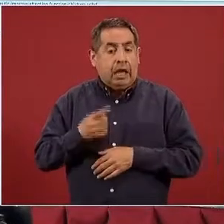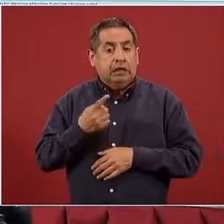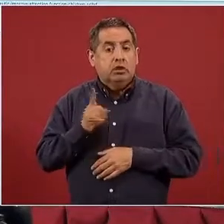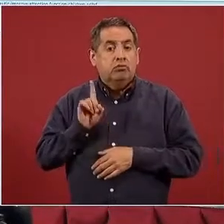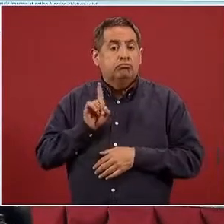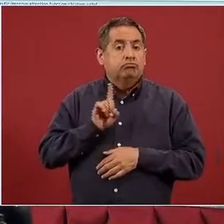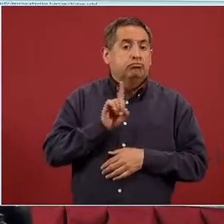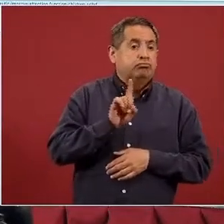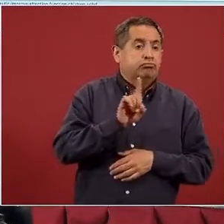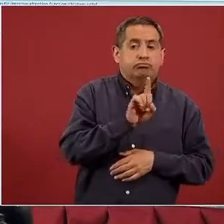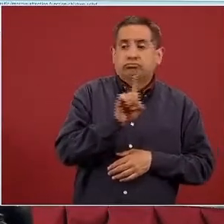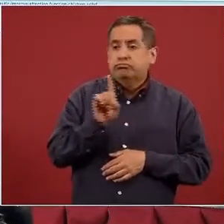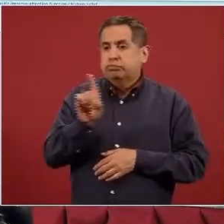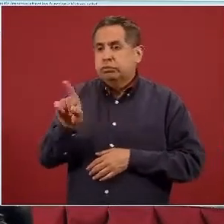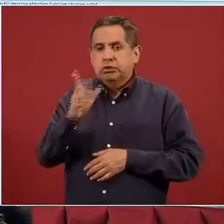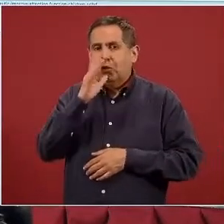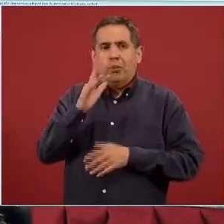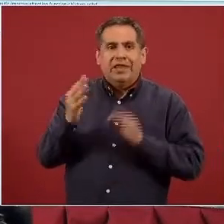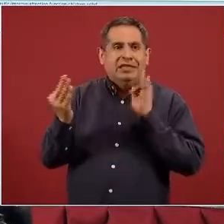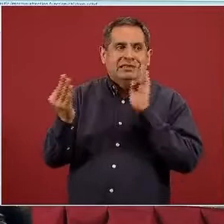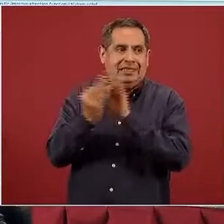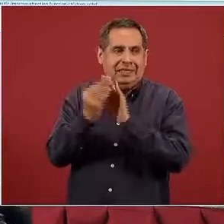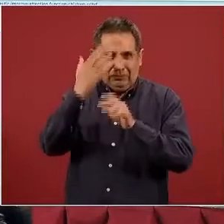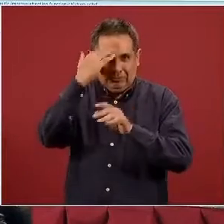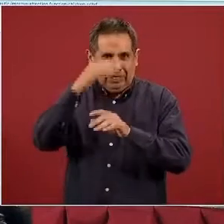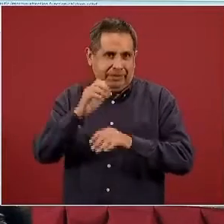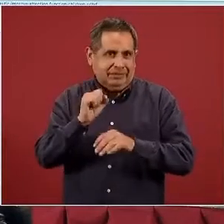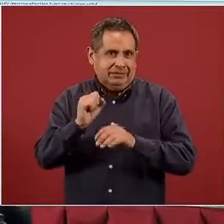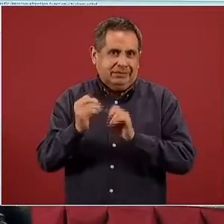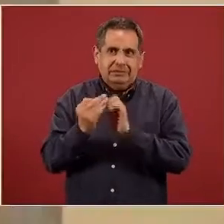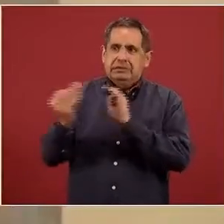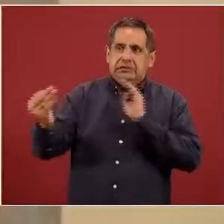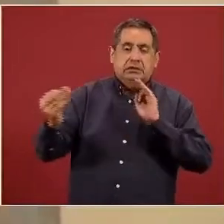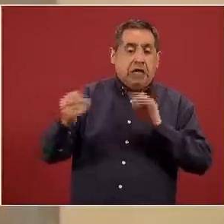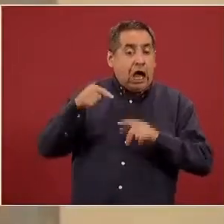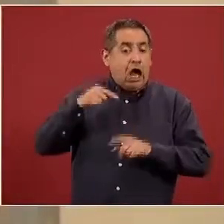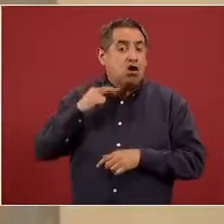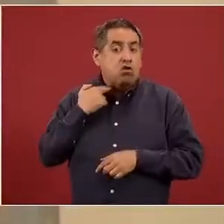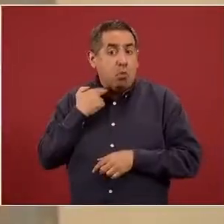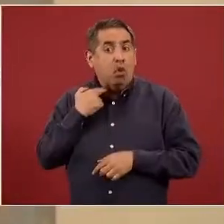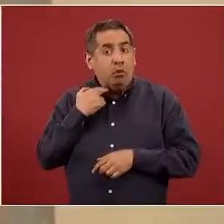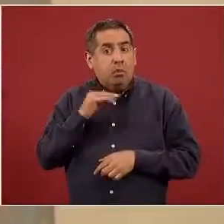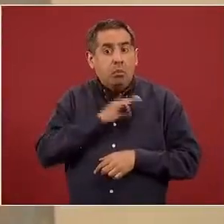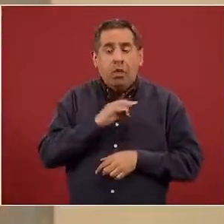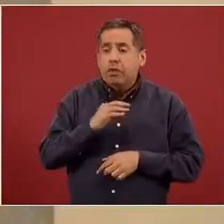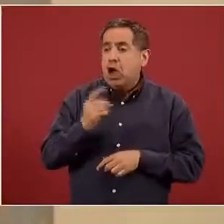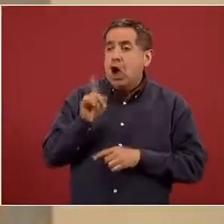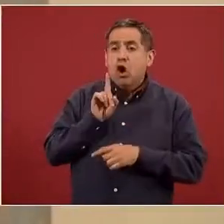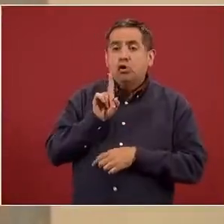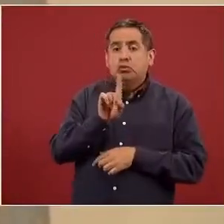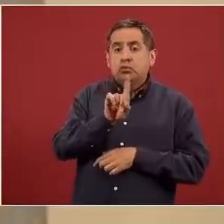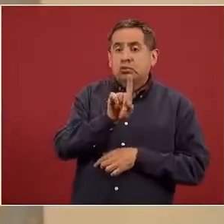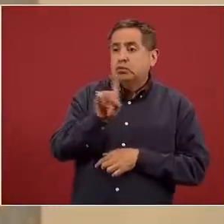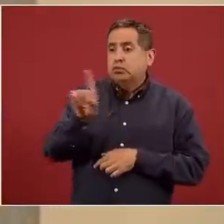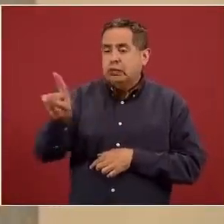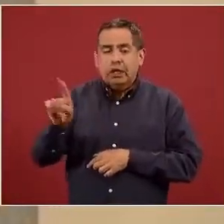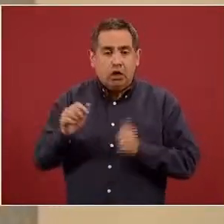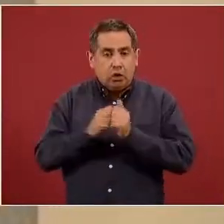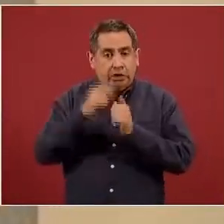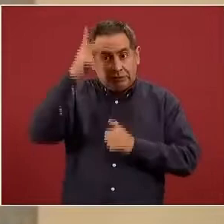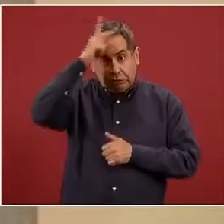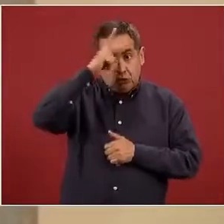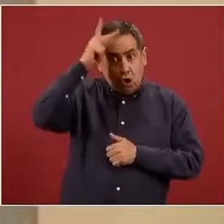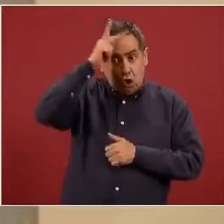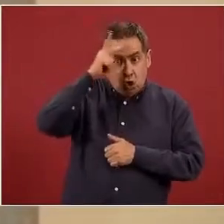personas, porque pues estamos en situación de pandemia, ¿no? Y se pueden acercar a través, los psicólogos se